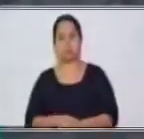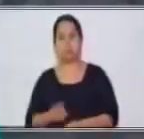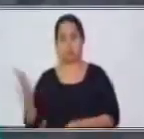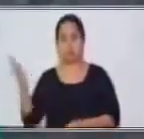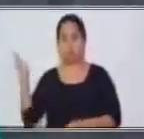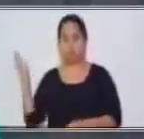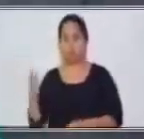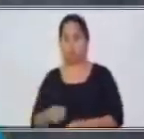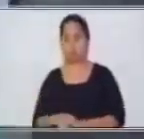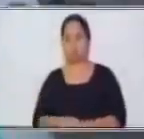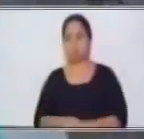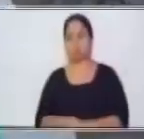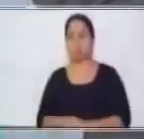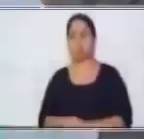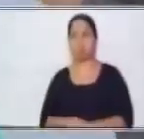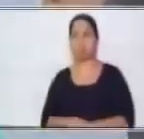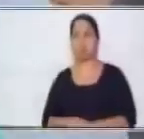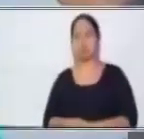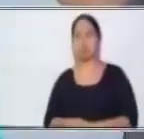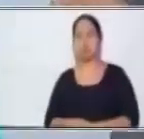son las razones trigonométricas.